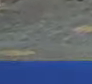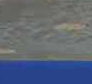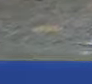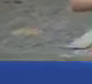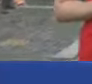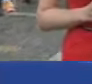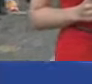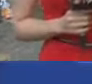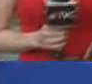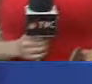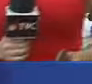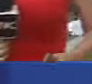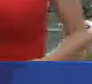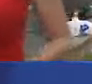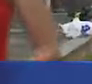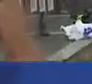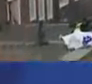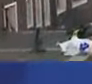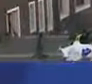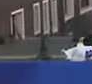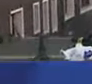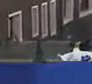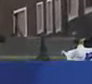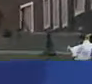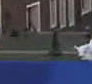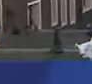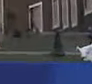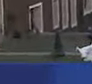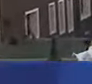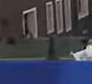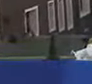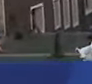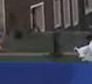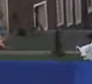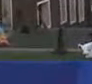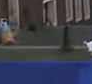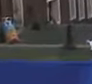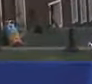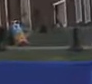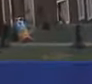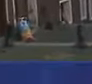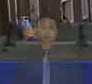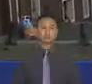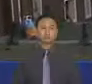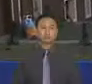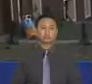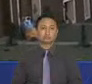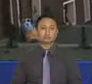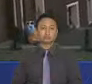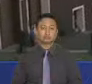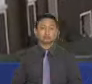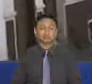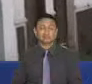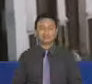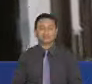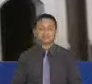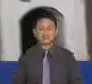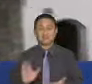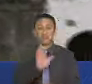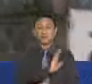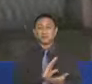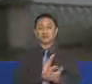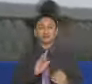San Marcos este es su plaza principal y también cuenta con la iglesia que tiene el mismo nombre es un barrio que también